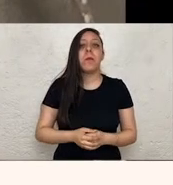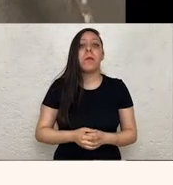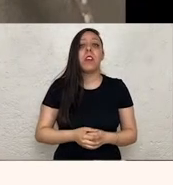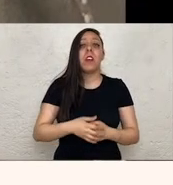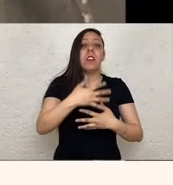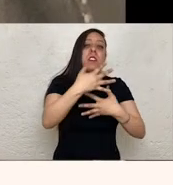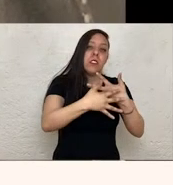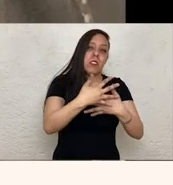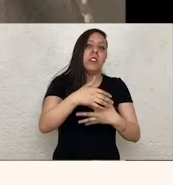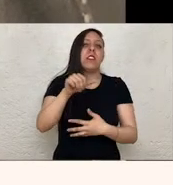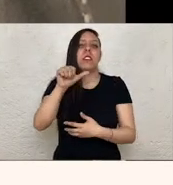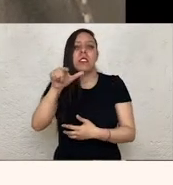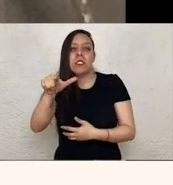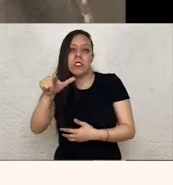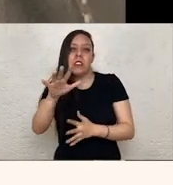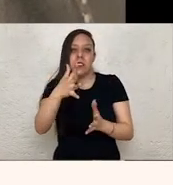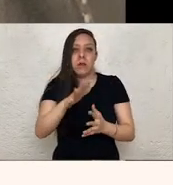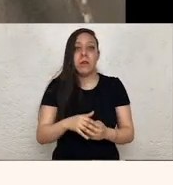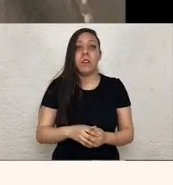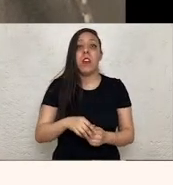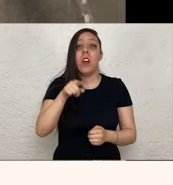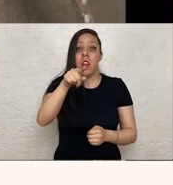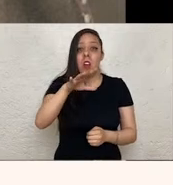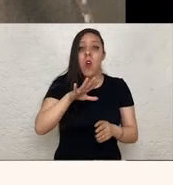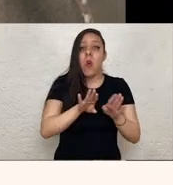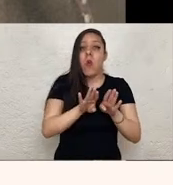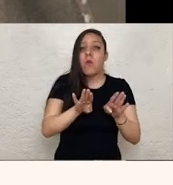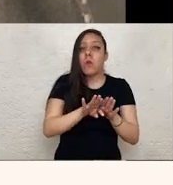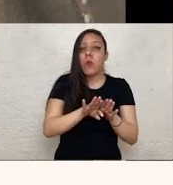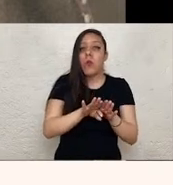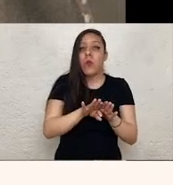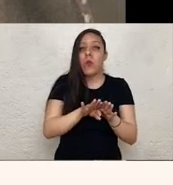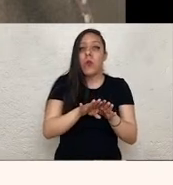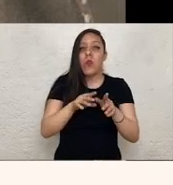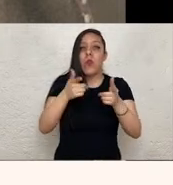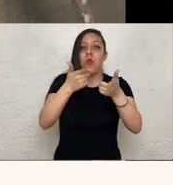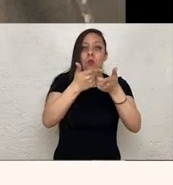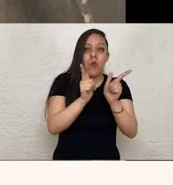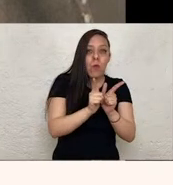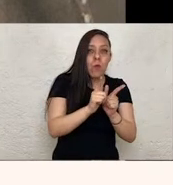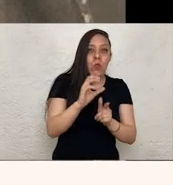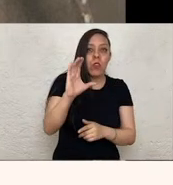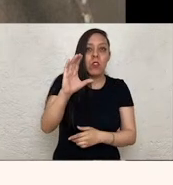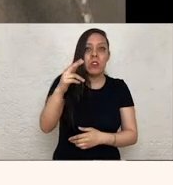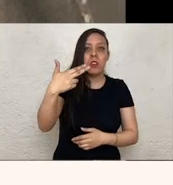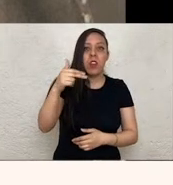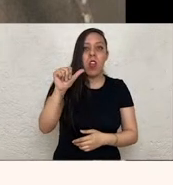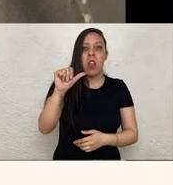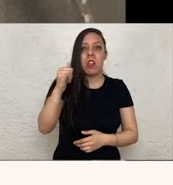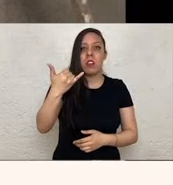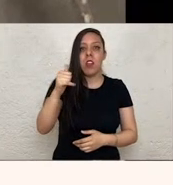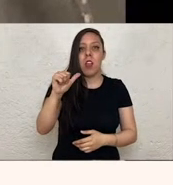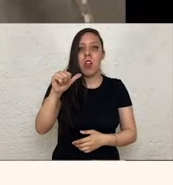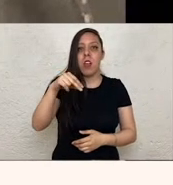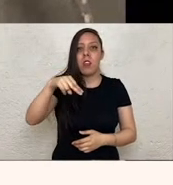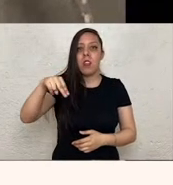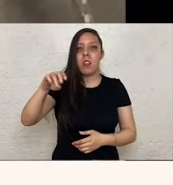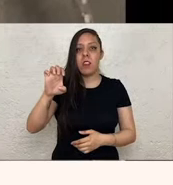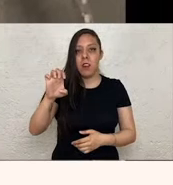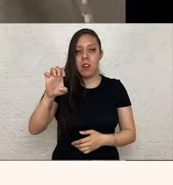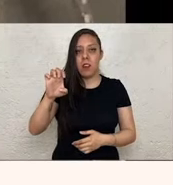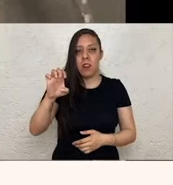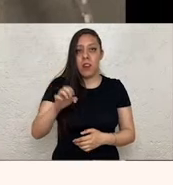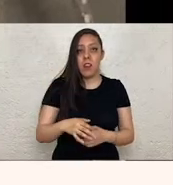respectivamente. Uno, ahí a la izquierda, es del tribu Cheyenne. La otra, a la derecha, es del